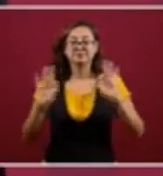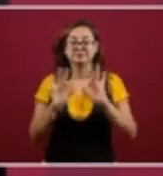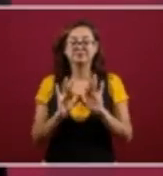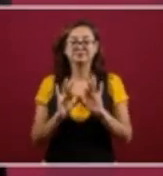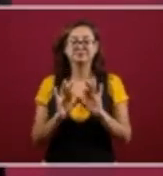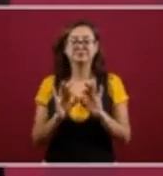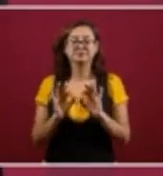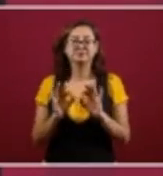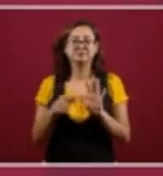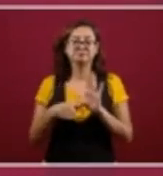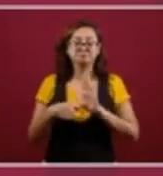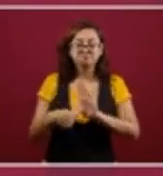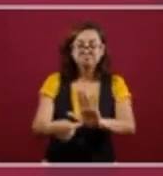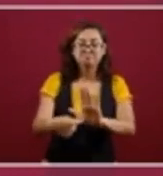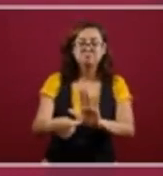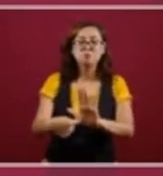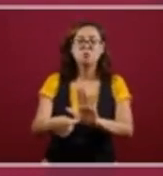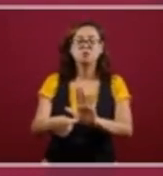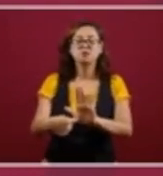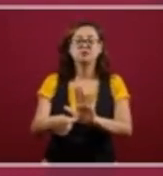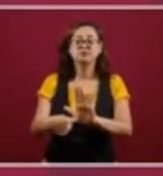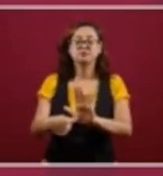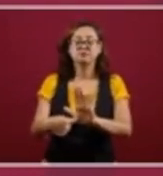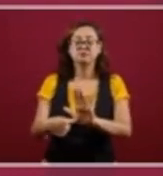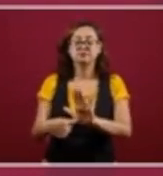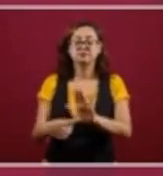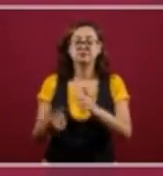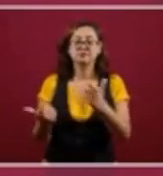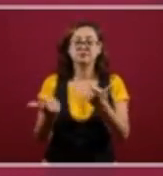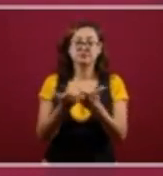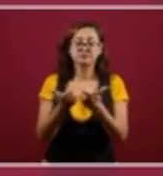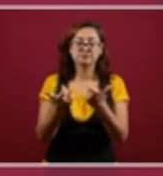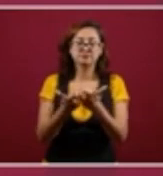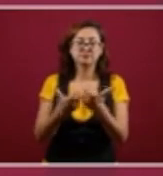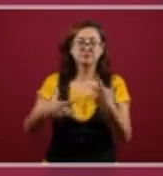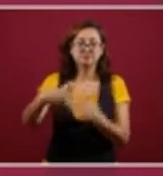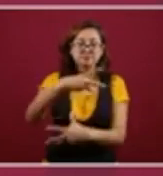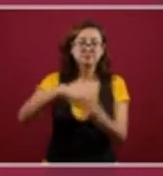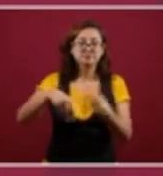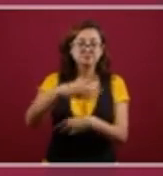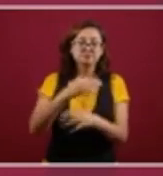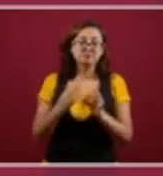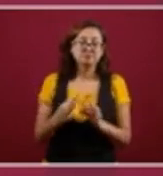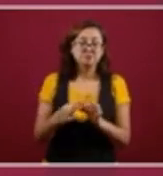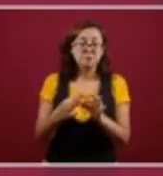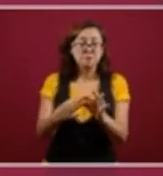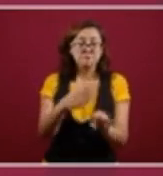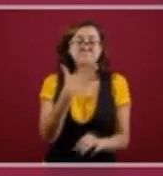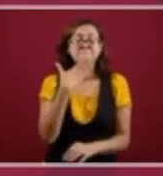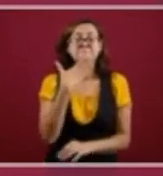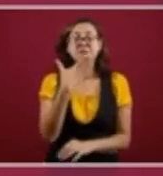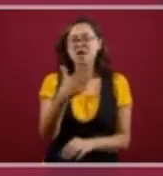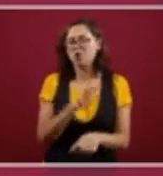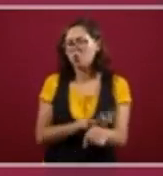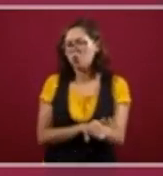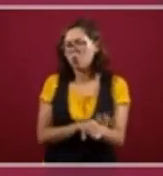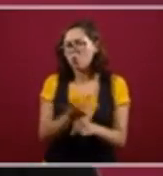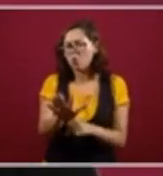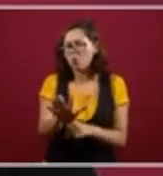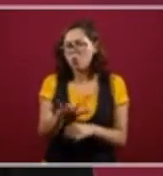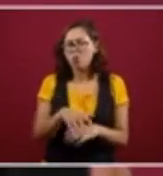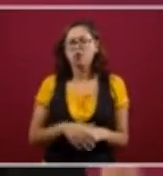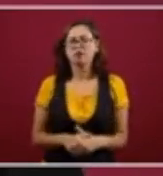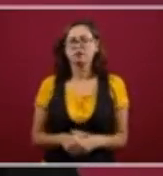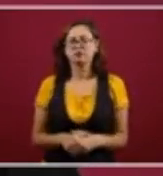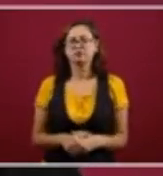una muestra de que está bien nuestra economía, es que ahora que